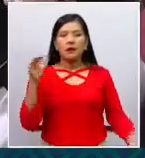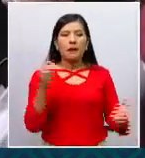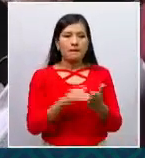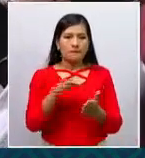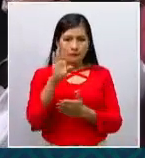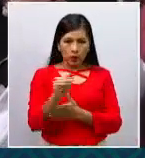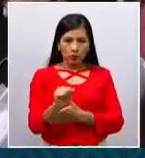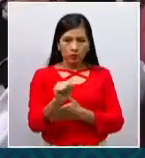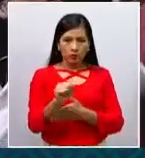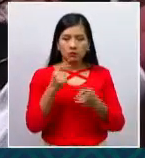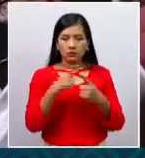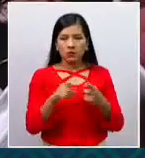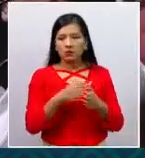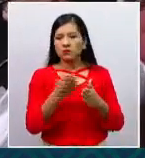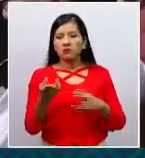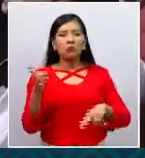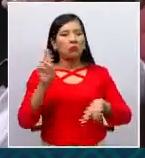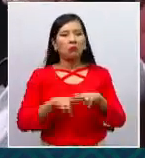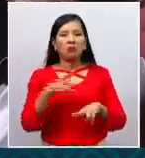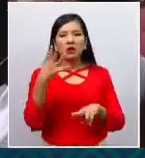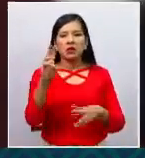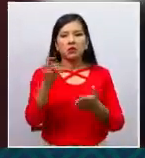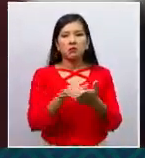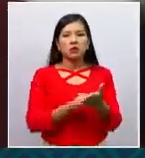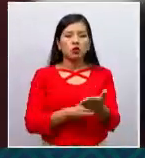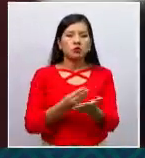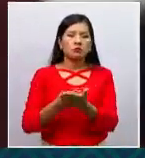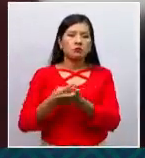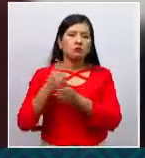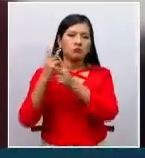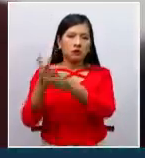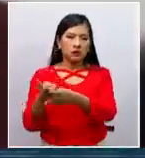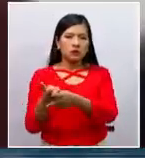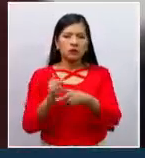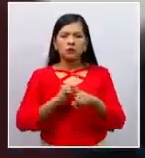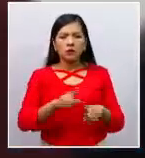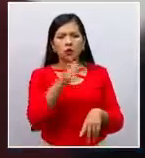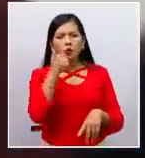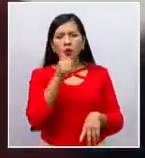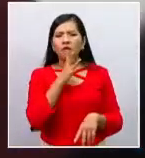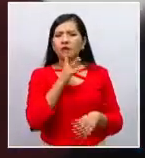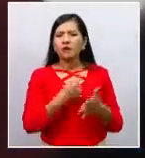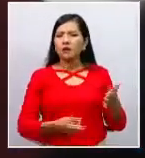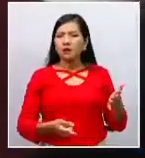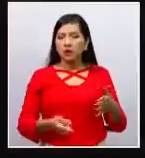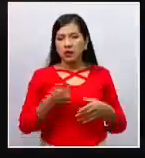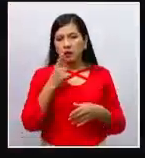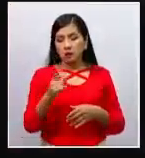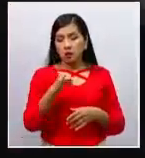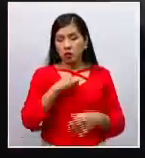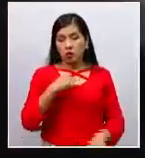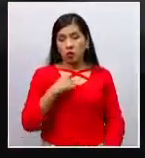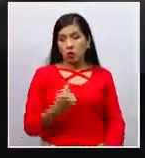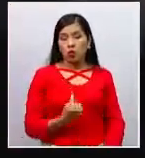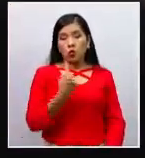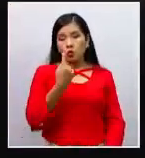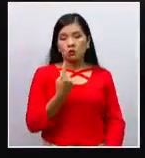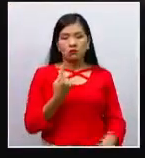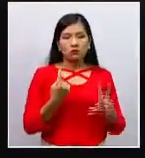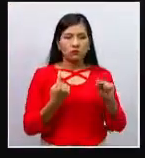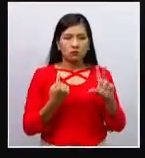dado a 16 millones. Ahora, ella ha manifestado algo en la audiencia. ¿Qué fue lo que dijo, doctor? Sí, que ella no era la única persona en